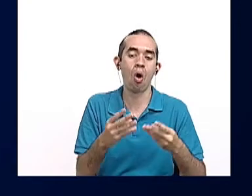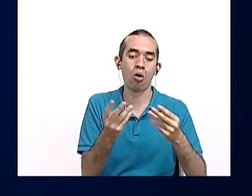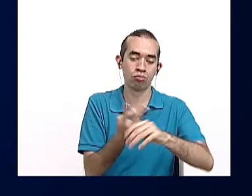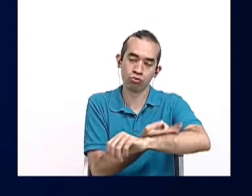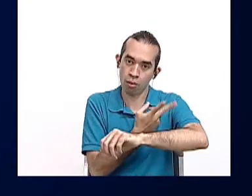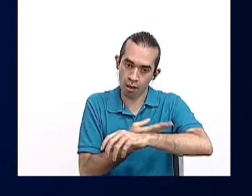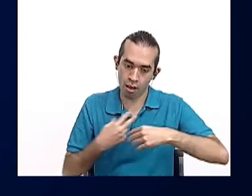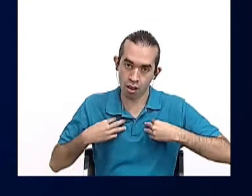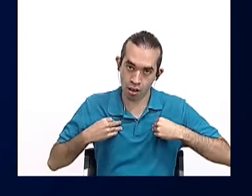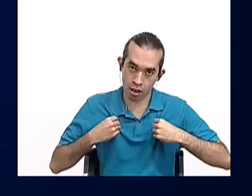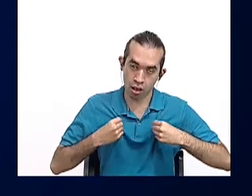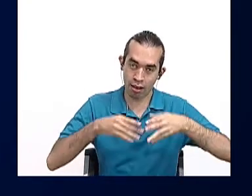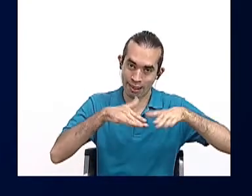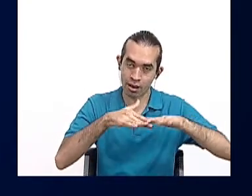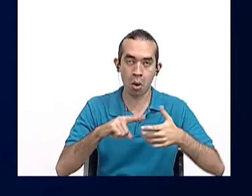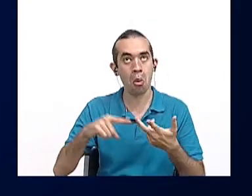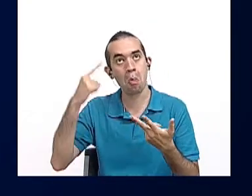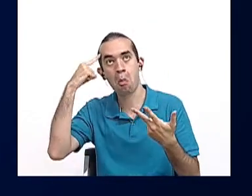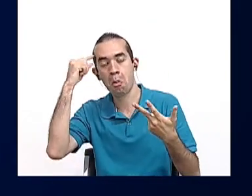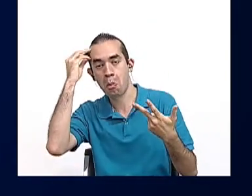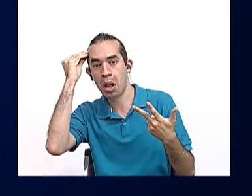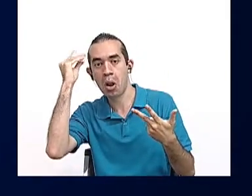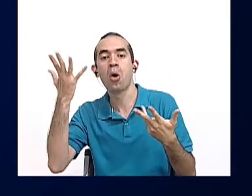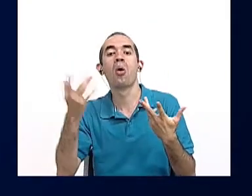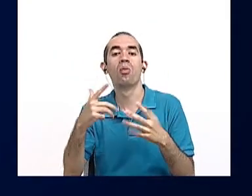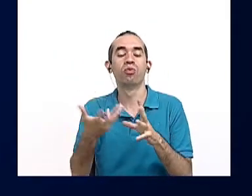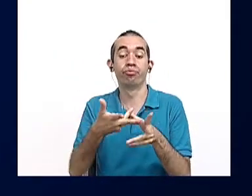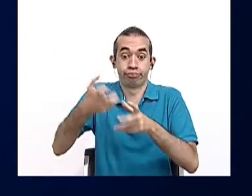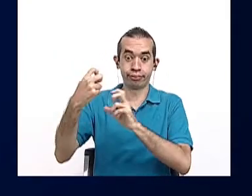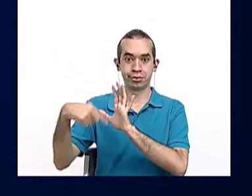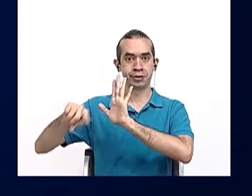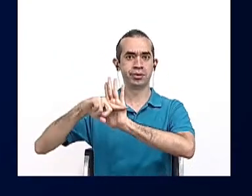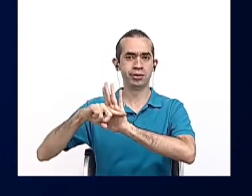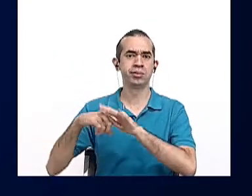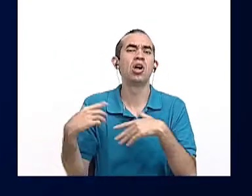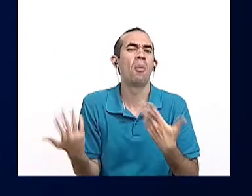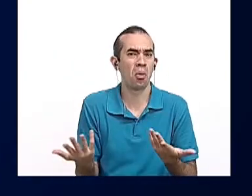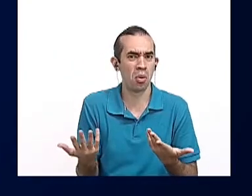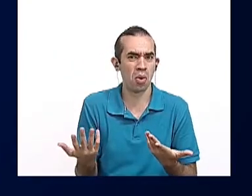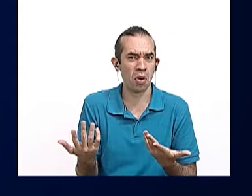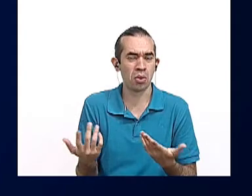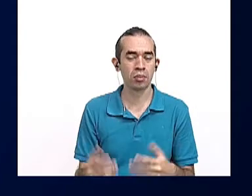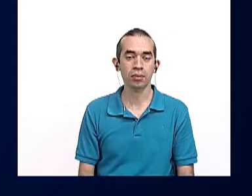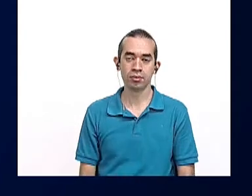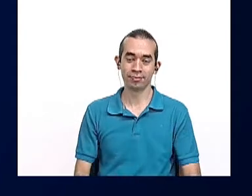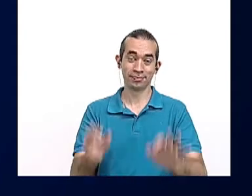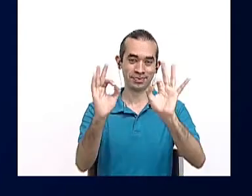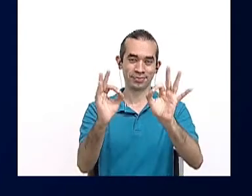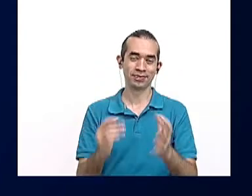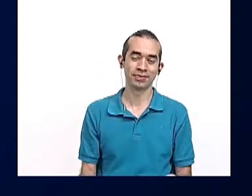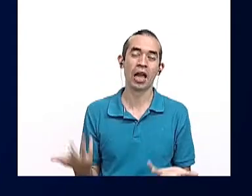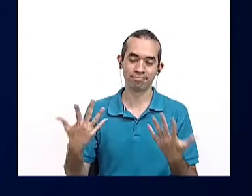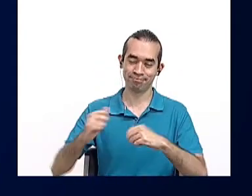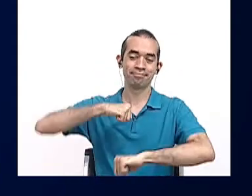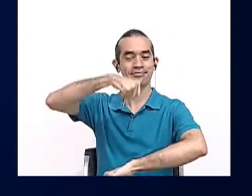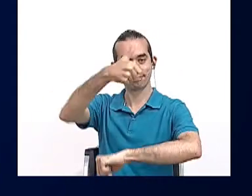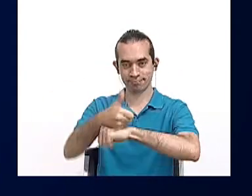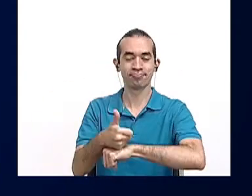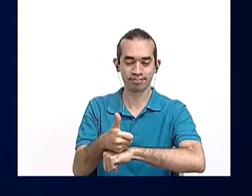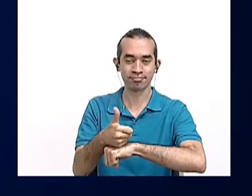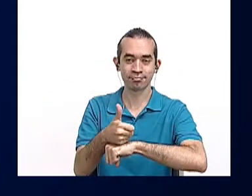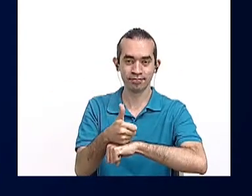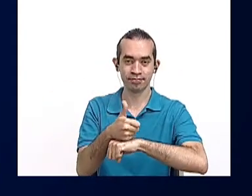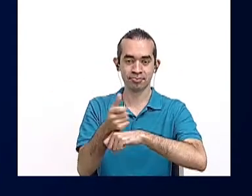o con el cabello, se carga. ¿Por qué? Muy bien. Y así fue entonces como definieron también